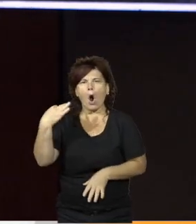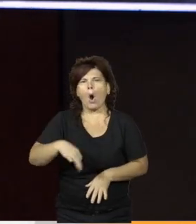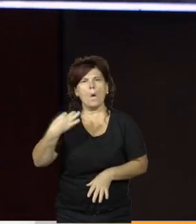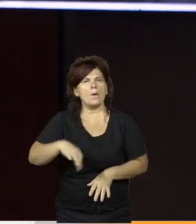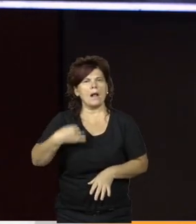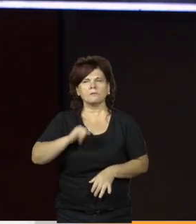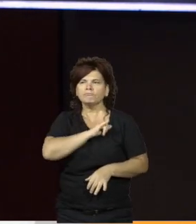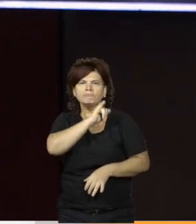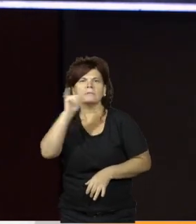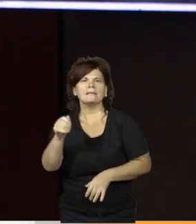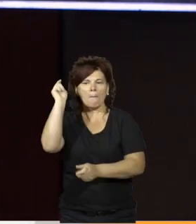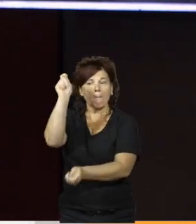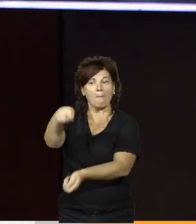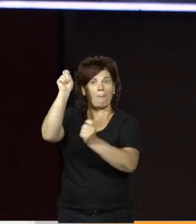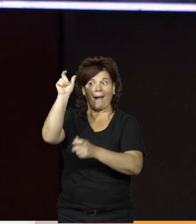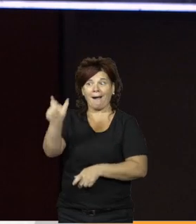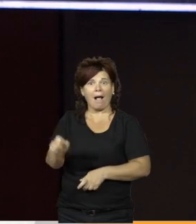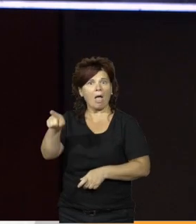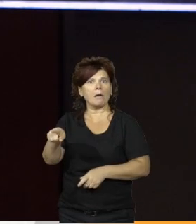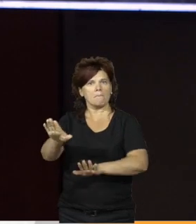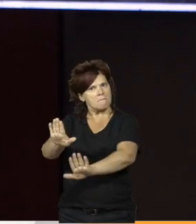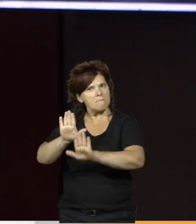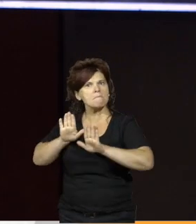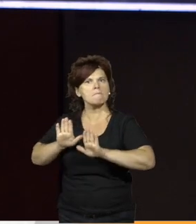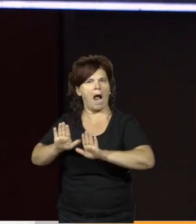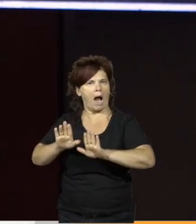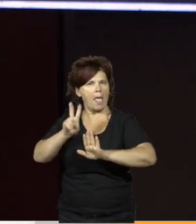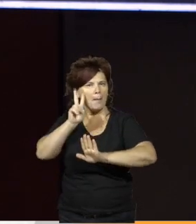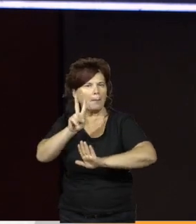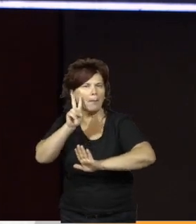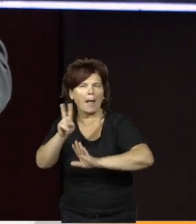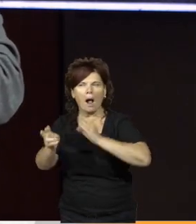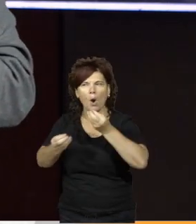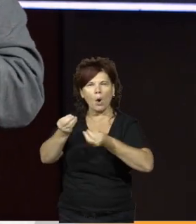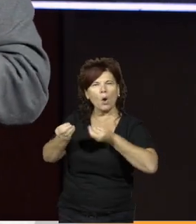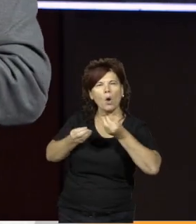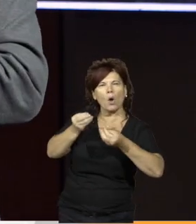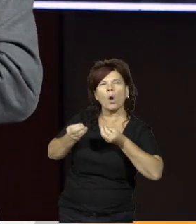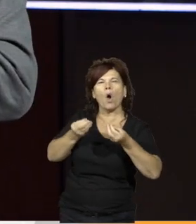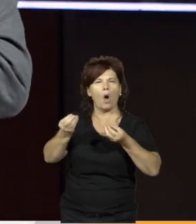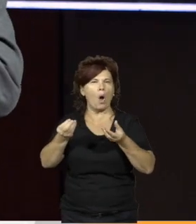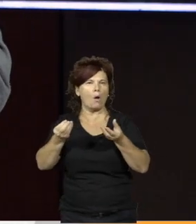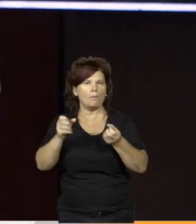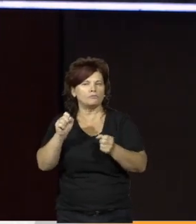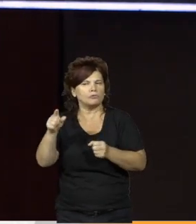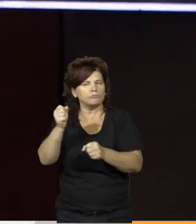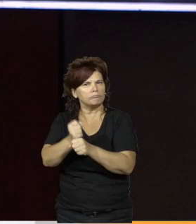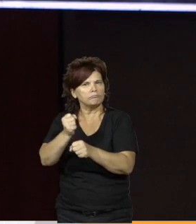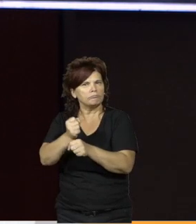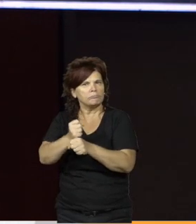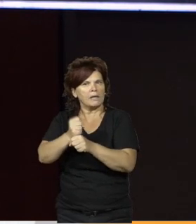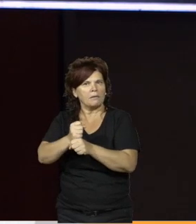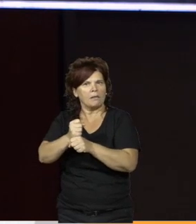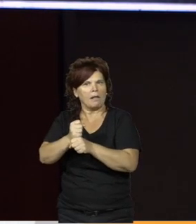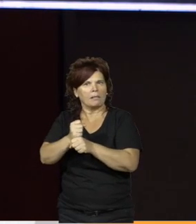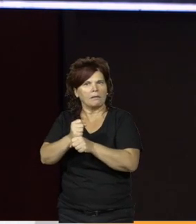a los pescadores comerciales, muchachos, hay que parar, hay que ir viendo cómo podemos establecer que su actividad sea sustentable